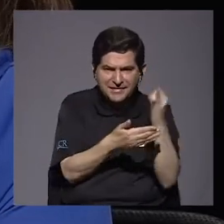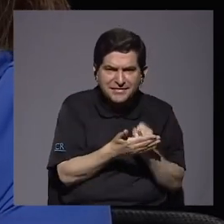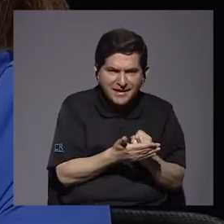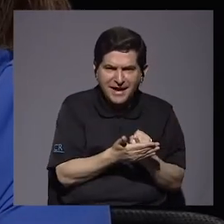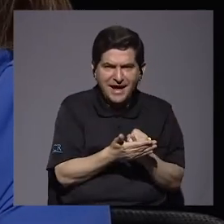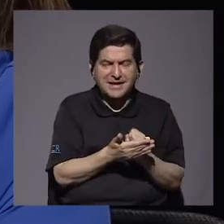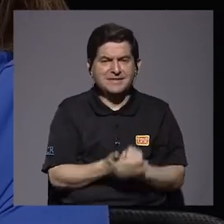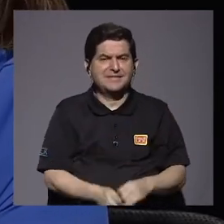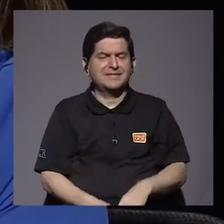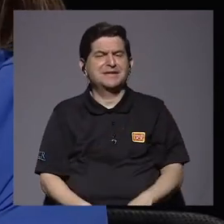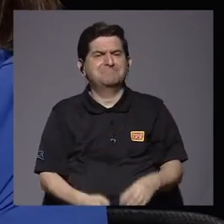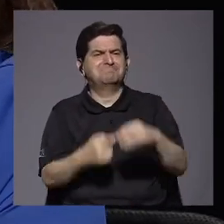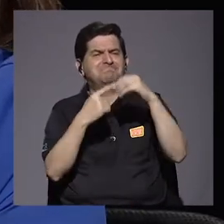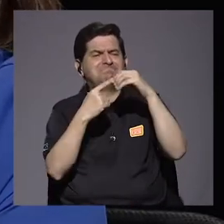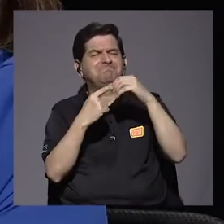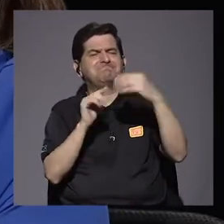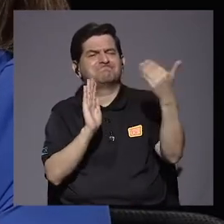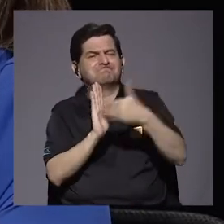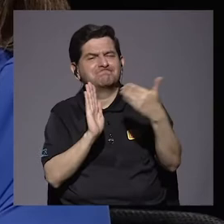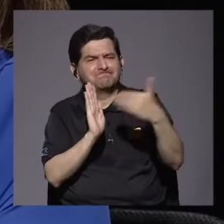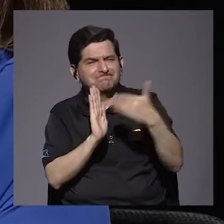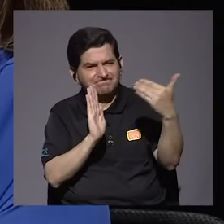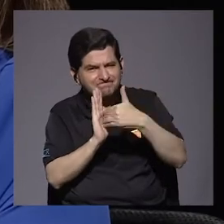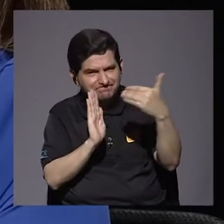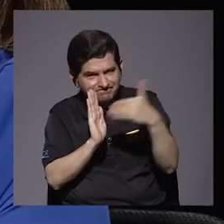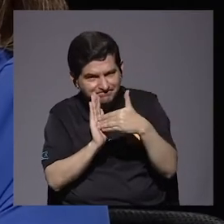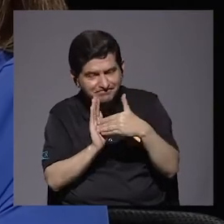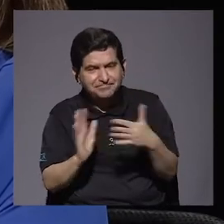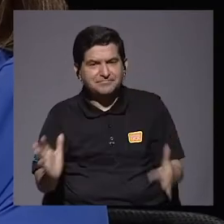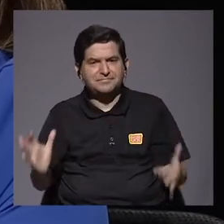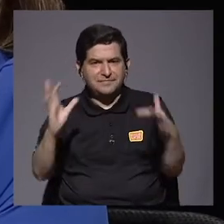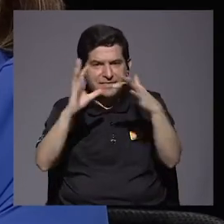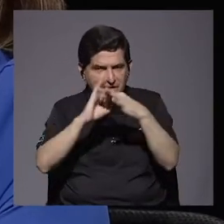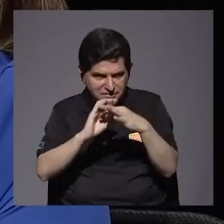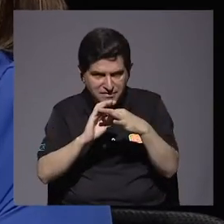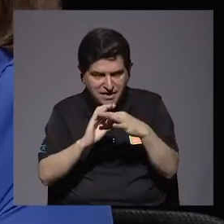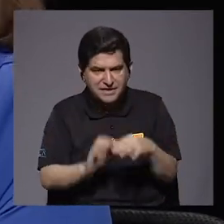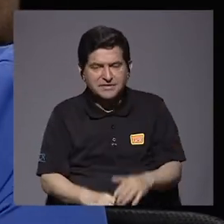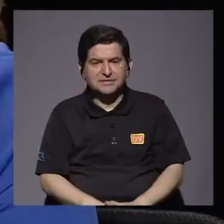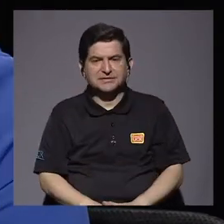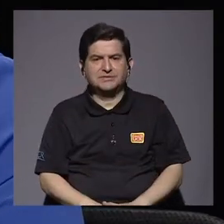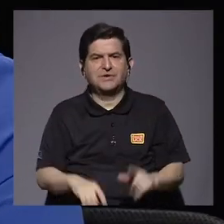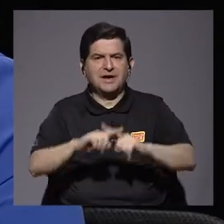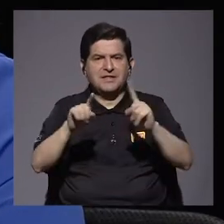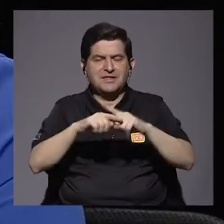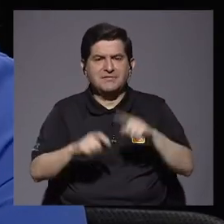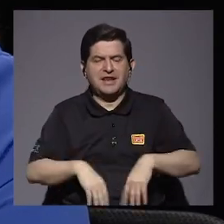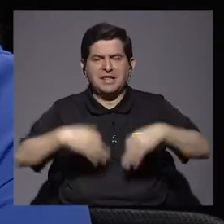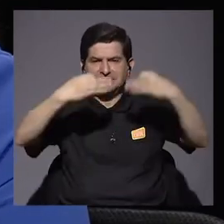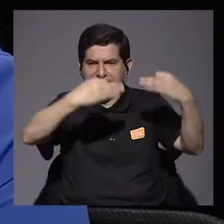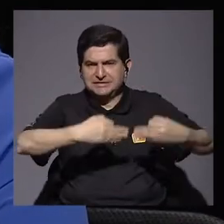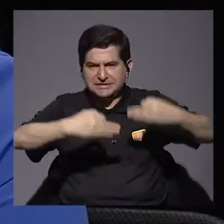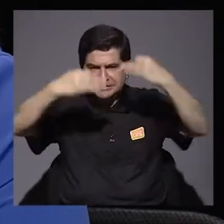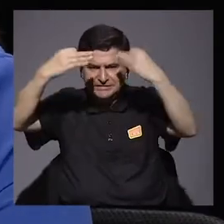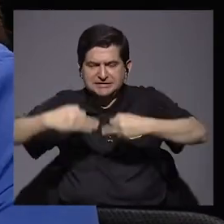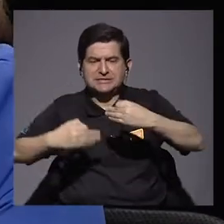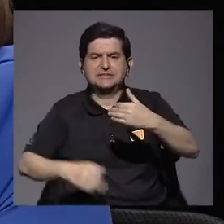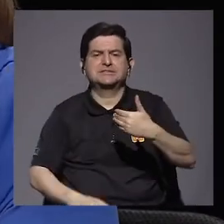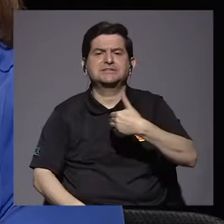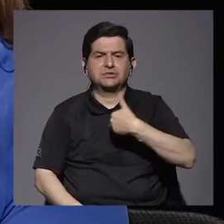sido uno de los más afectados con relación incluso a las medidas que se han